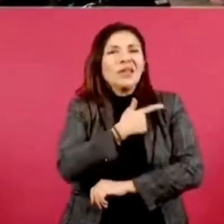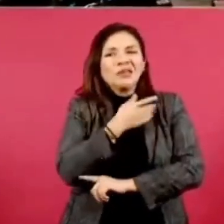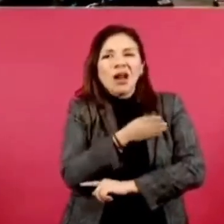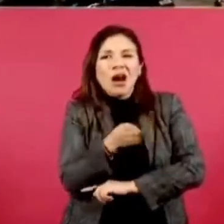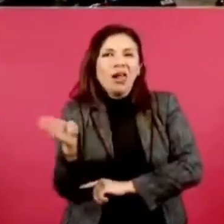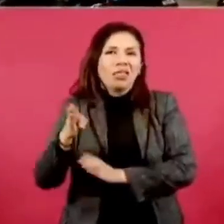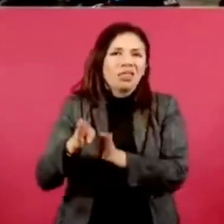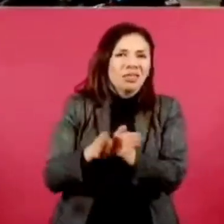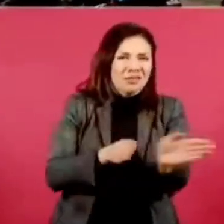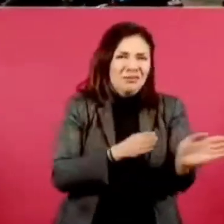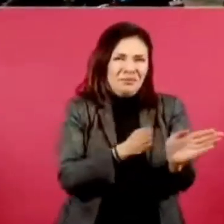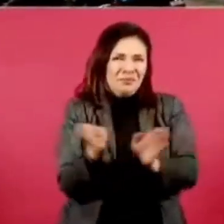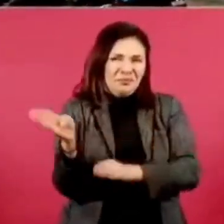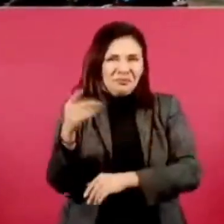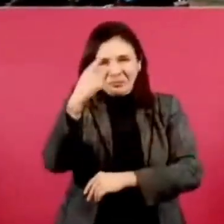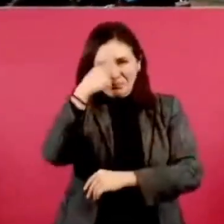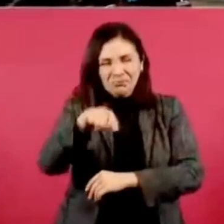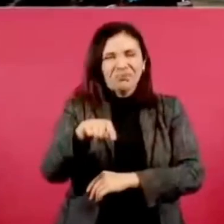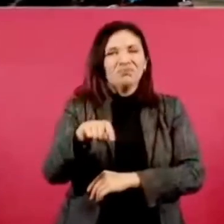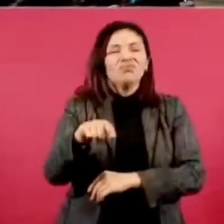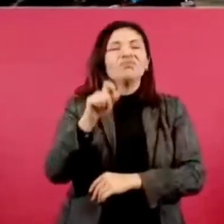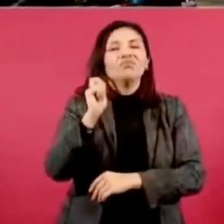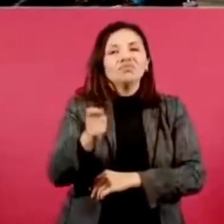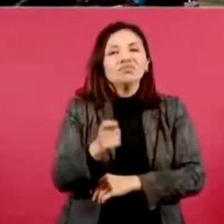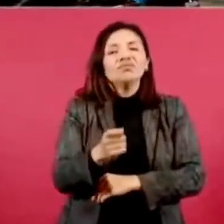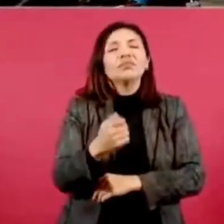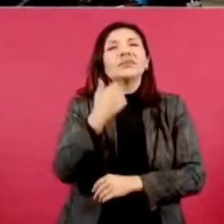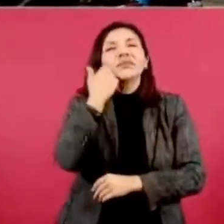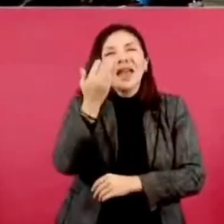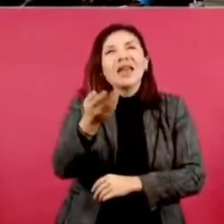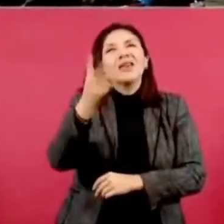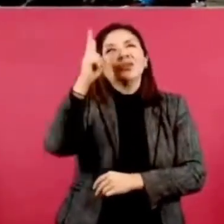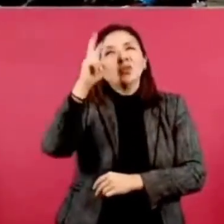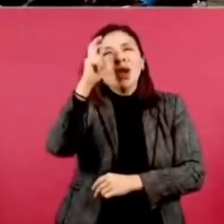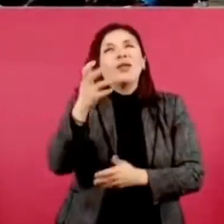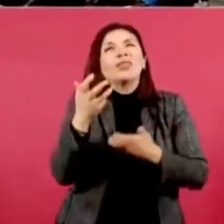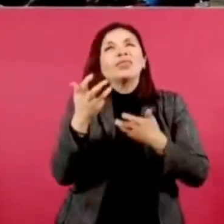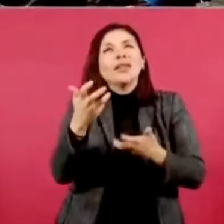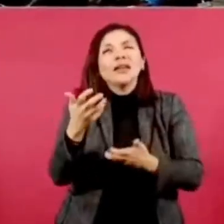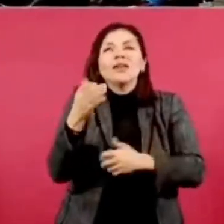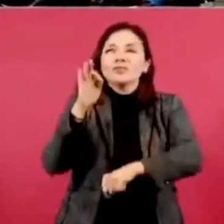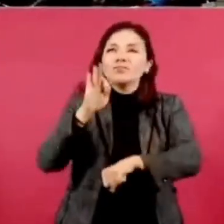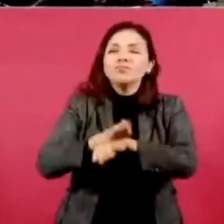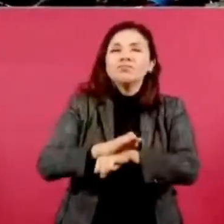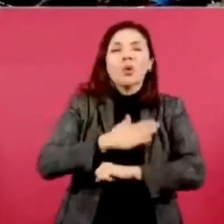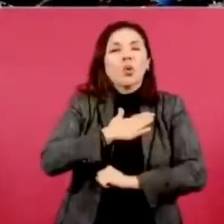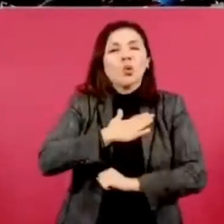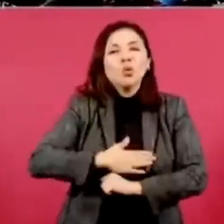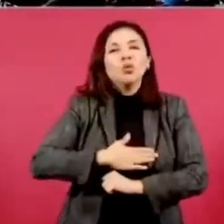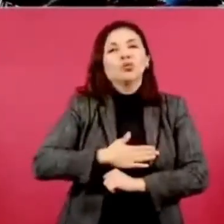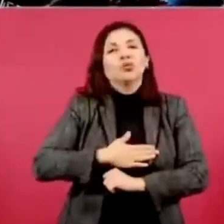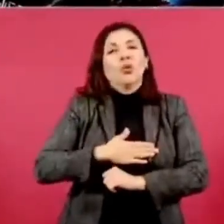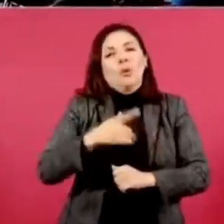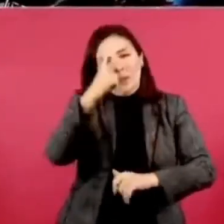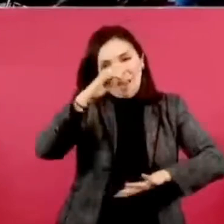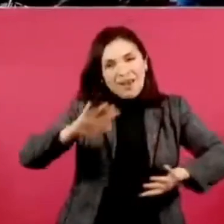de los principios, anhelos de transformación, de justicia